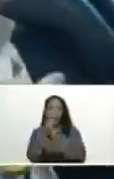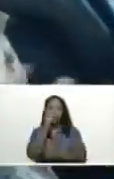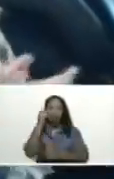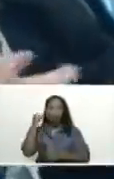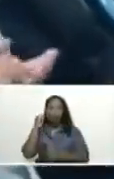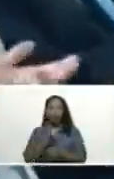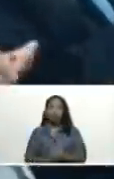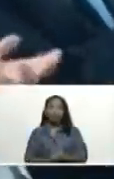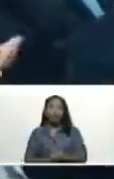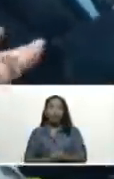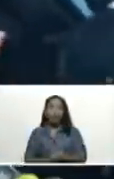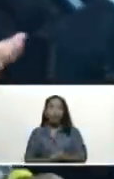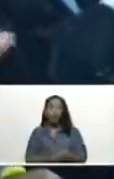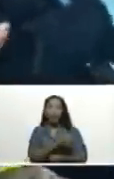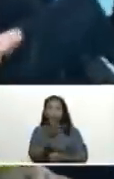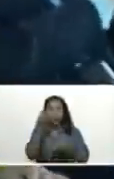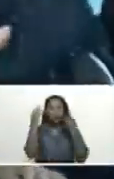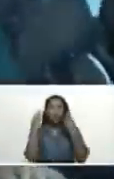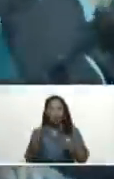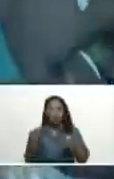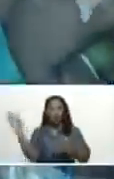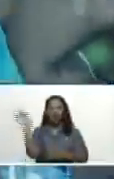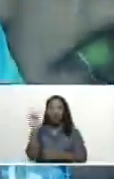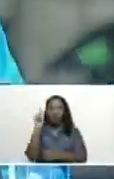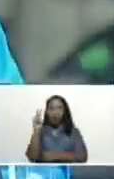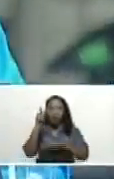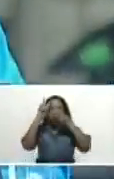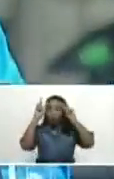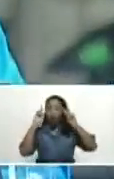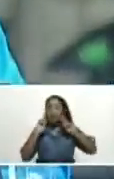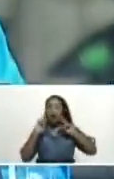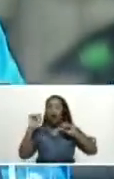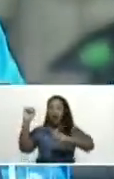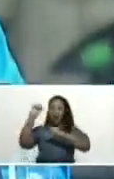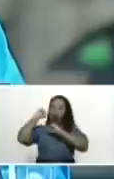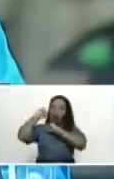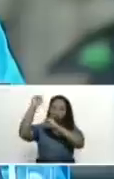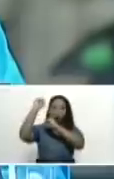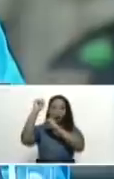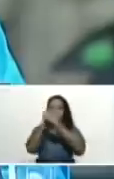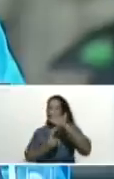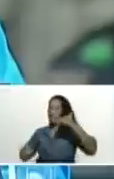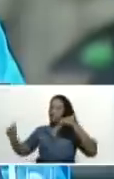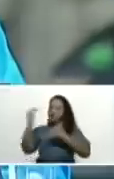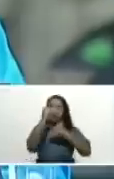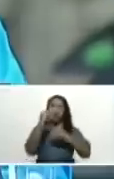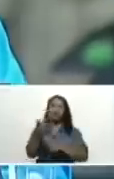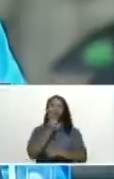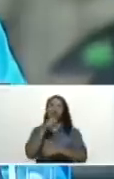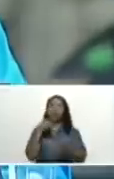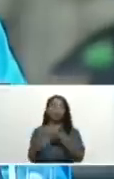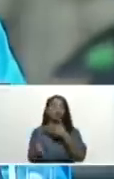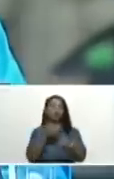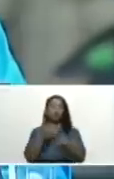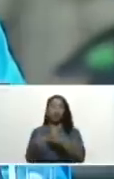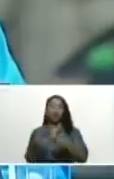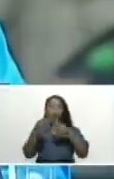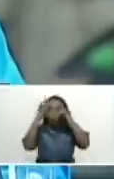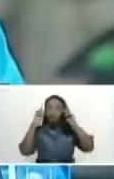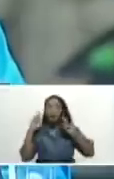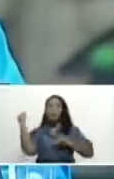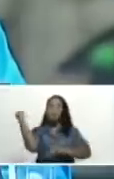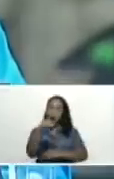compañeras. Y tengan la seguridad que la Venezuela honesta triunfará. Por encima de las dificultades, los honestos somos